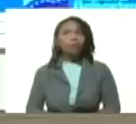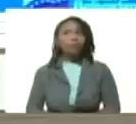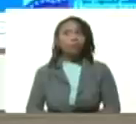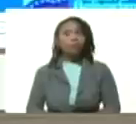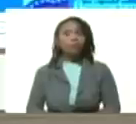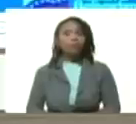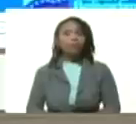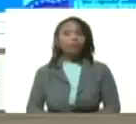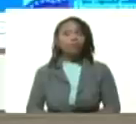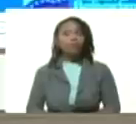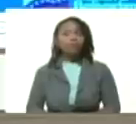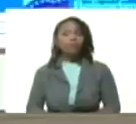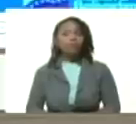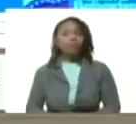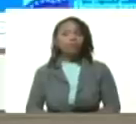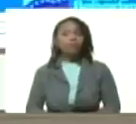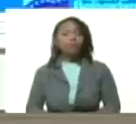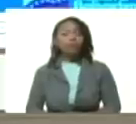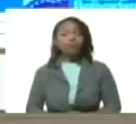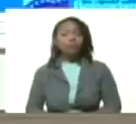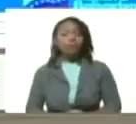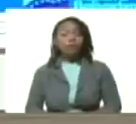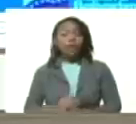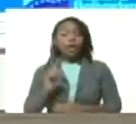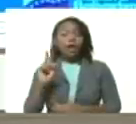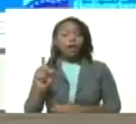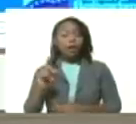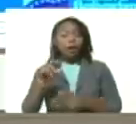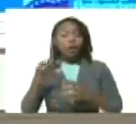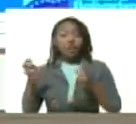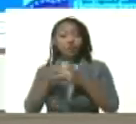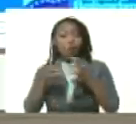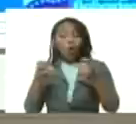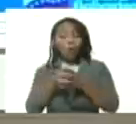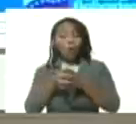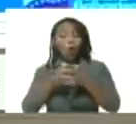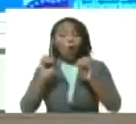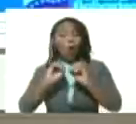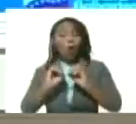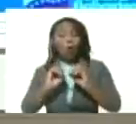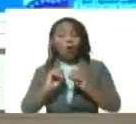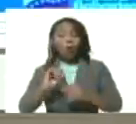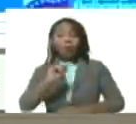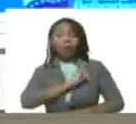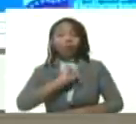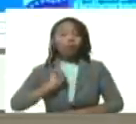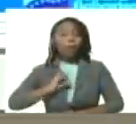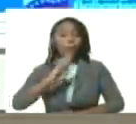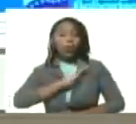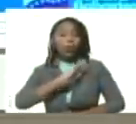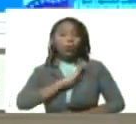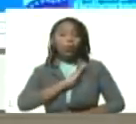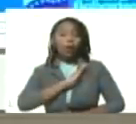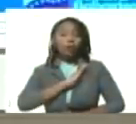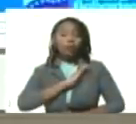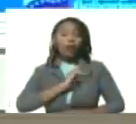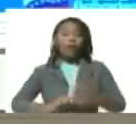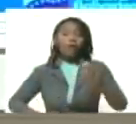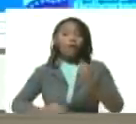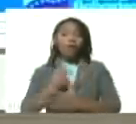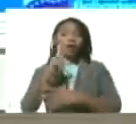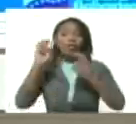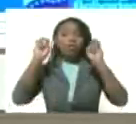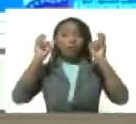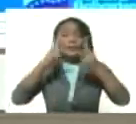Literal H. Persecución de un grupo o colectividad con identidad propia, fundada en motivos